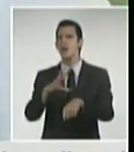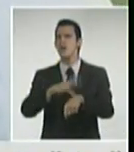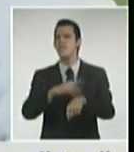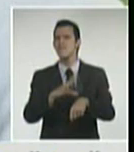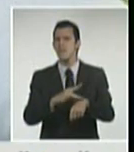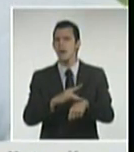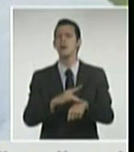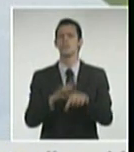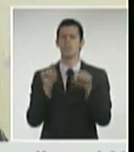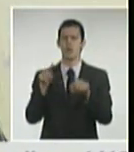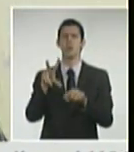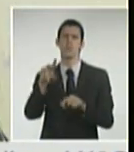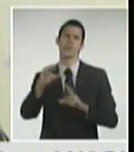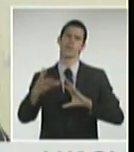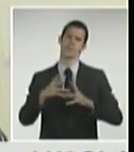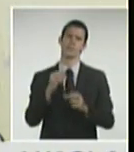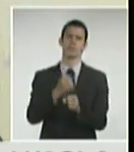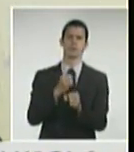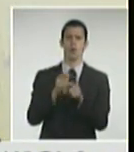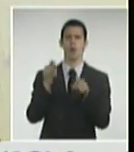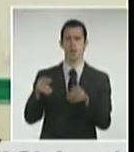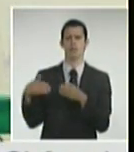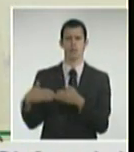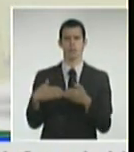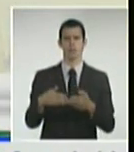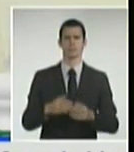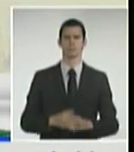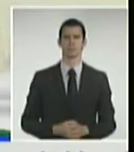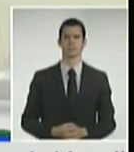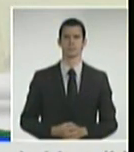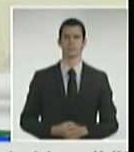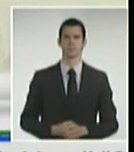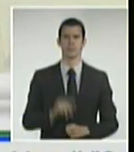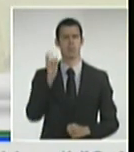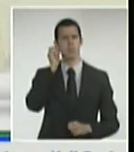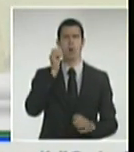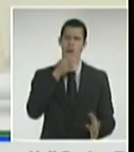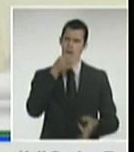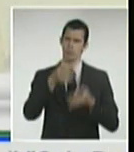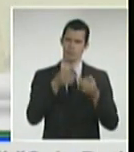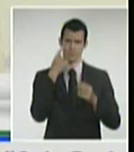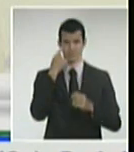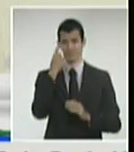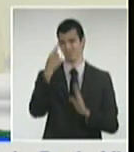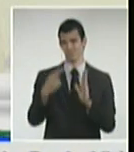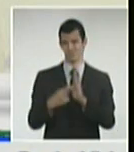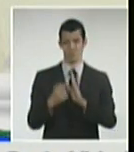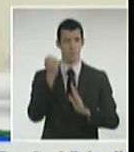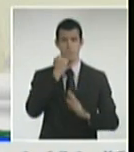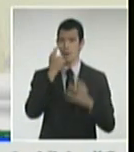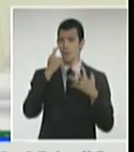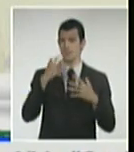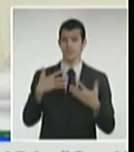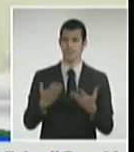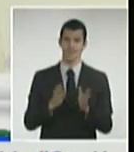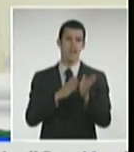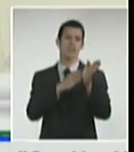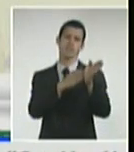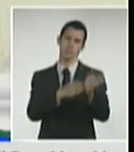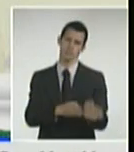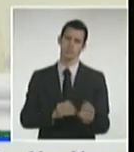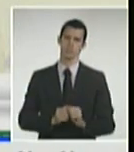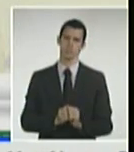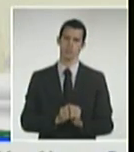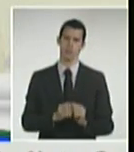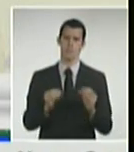domicilios. Lo más importante es la disciplina de nuestra población, que se mantengan en aislamiento en nuestras viviendas, cumpliendo con todas las medidas como